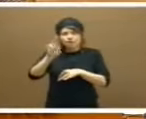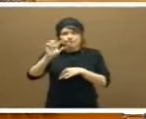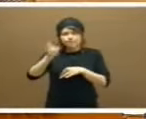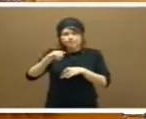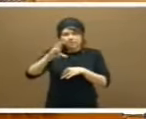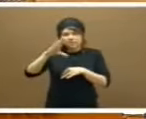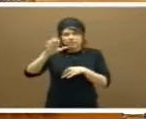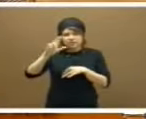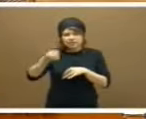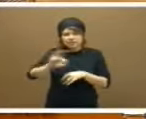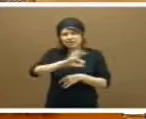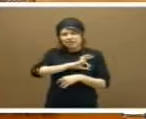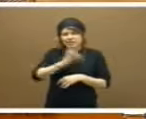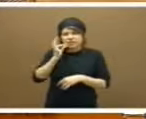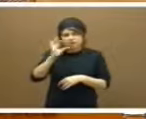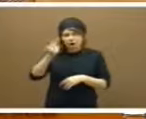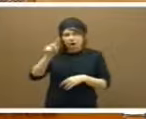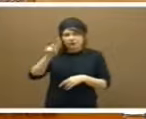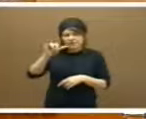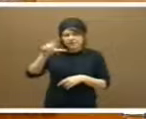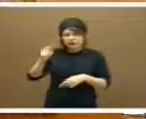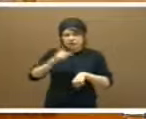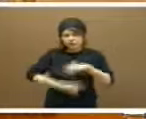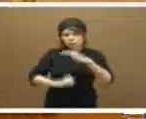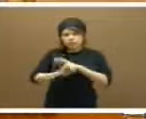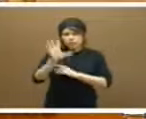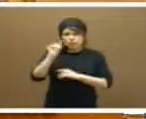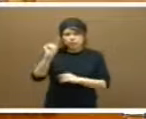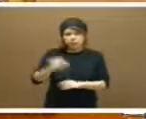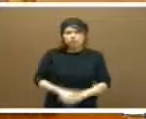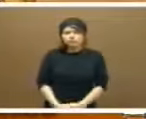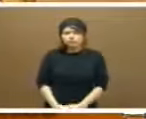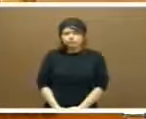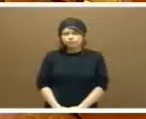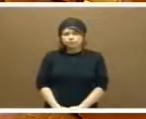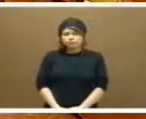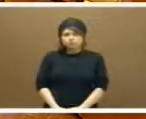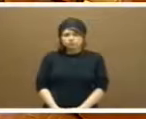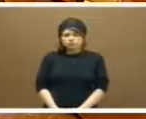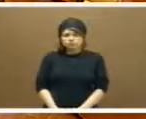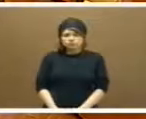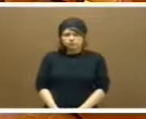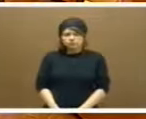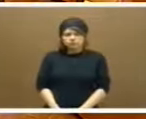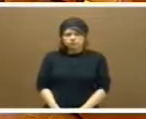Precres, la señora Ávila Núñez, por tiempo de 5 minutos.